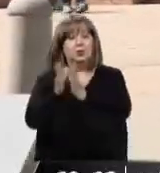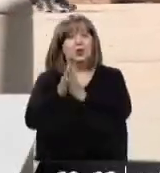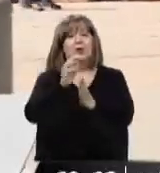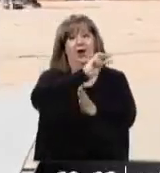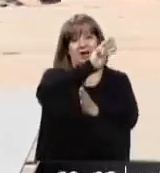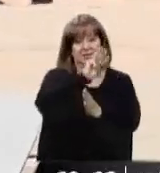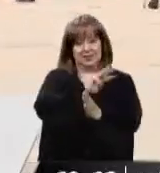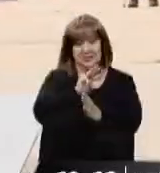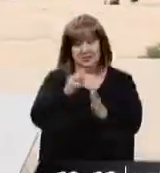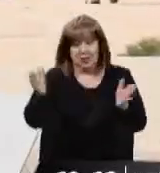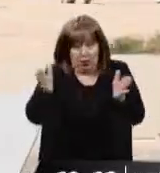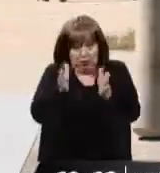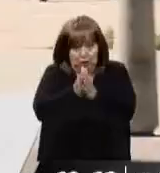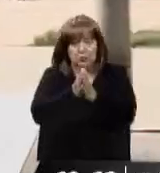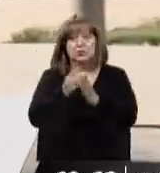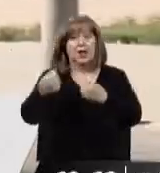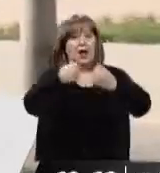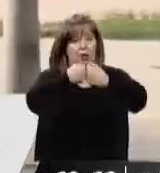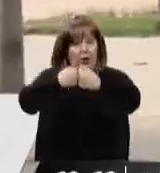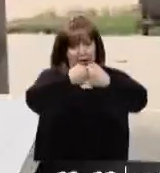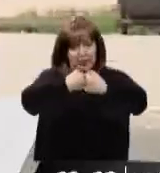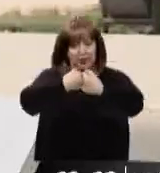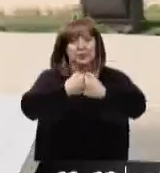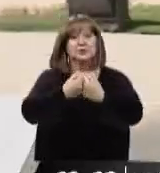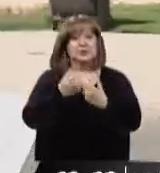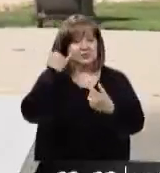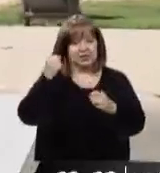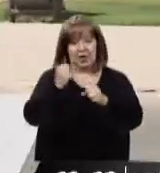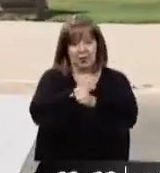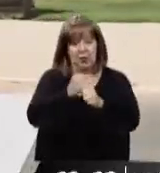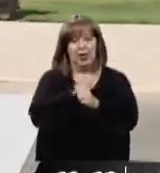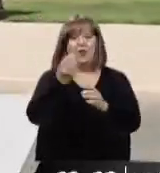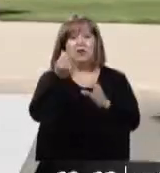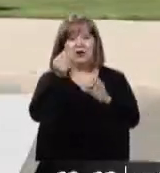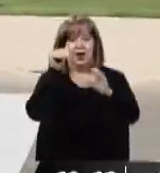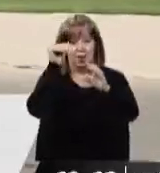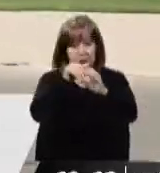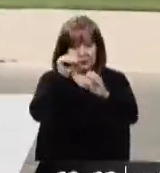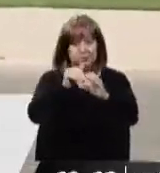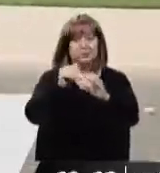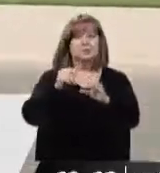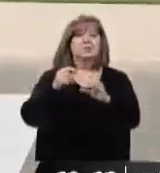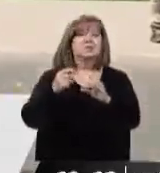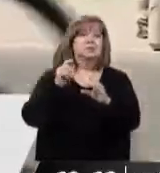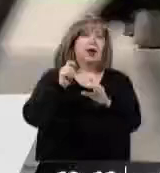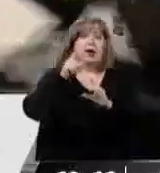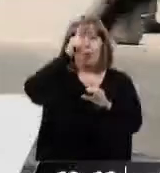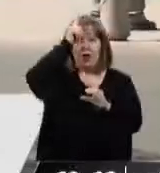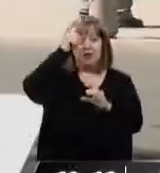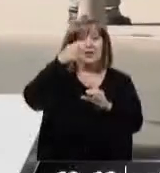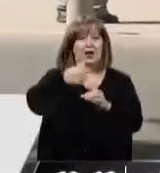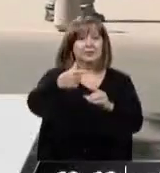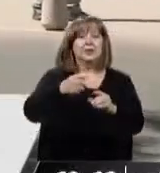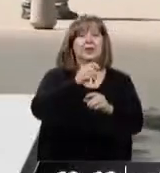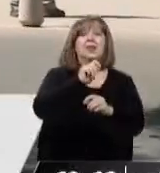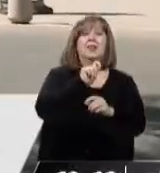también. Bueno, esto es lo que implica, lo que implicaron los aumentos al personal en ejercicio de